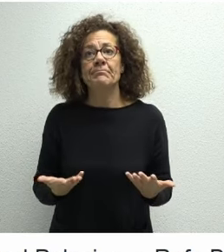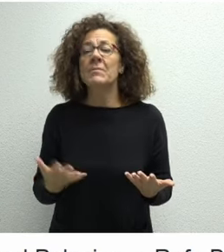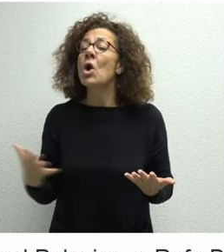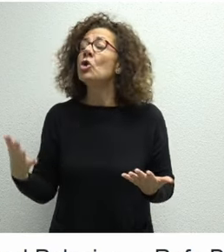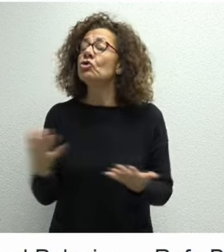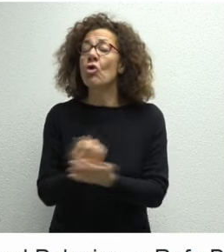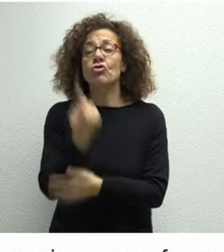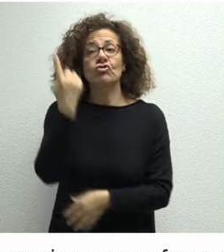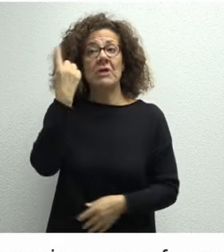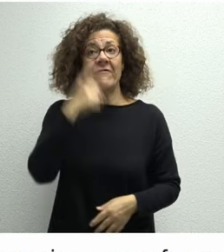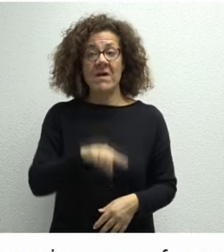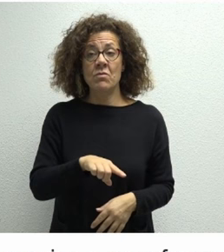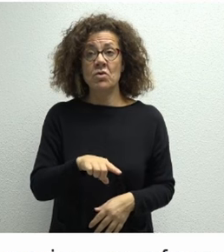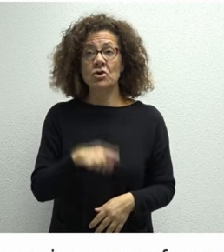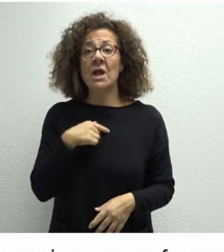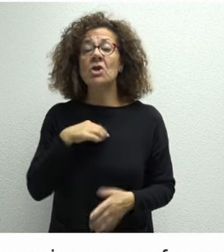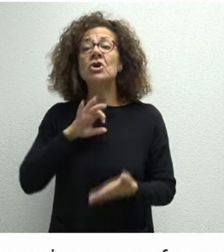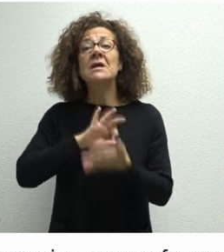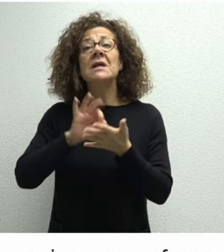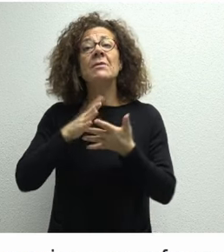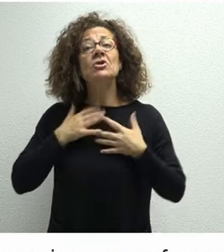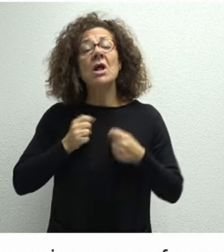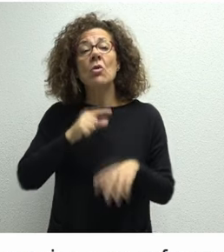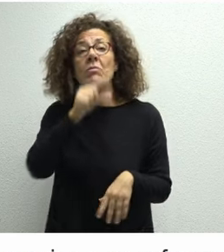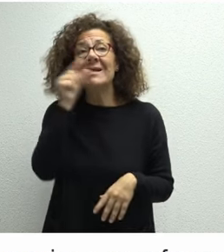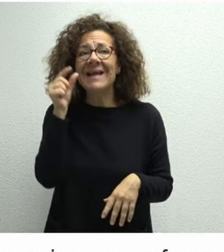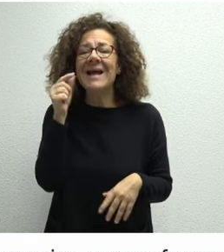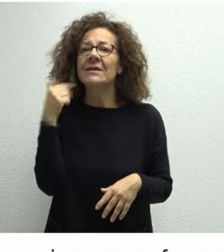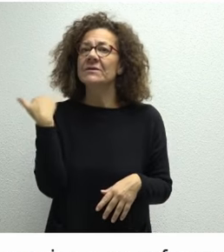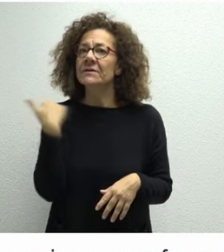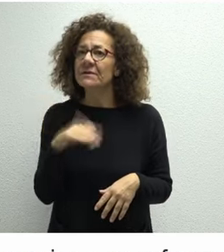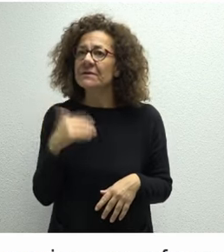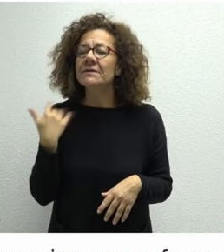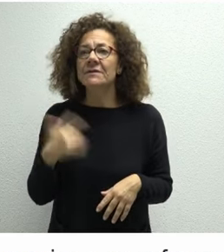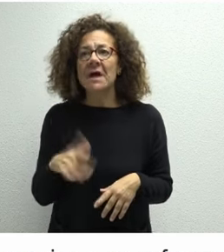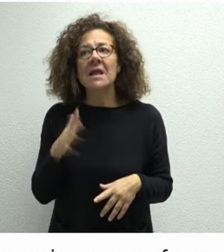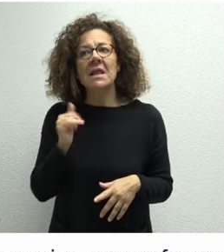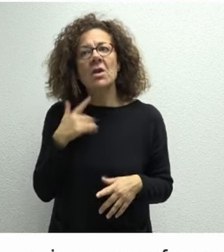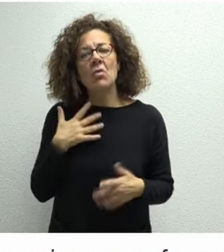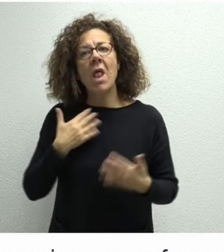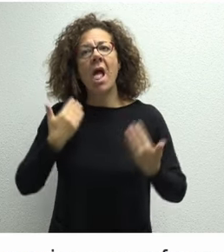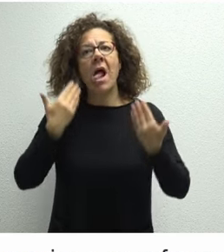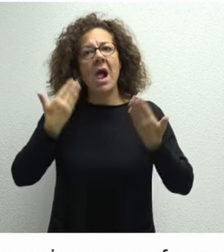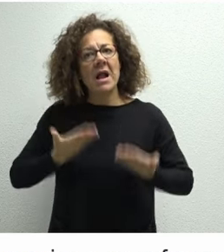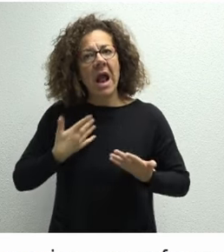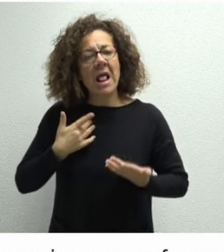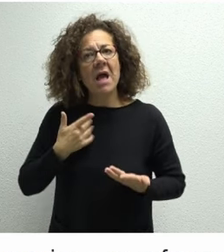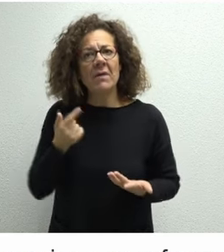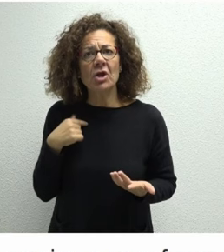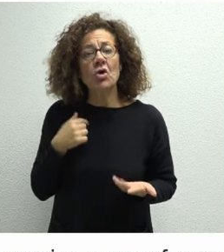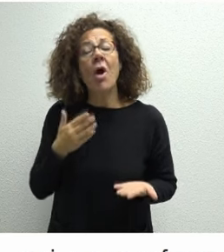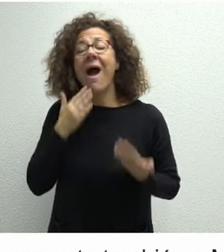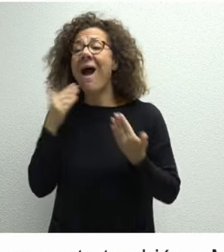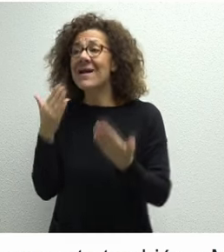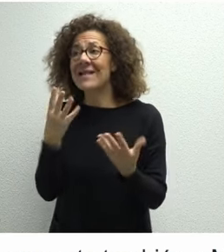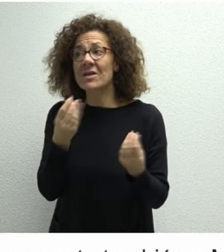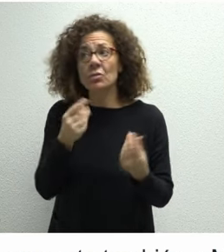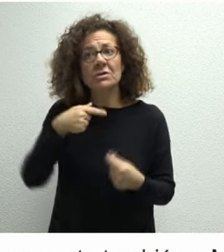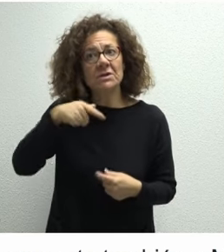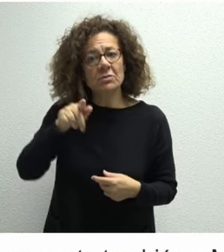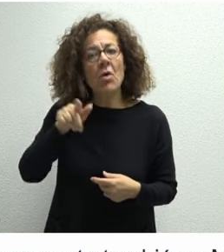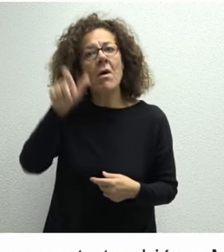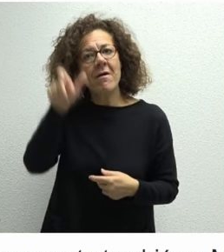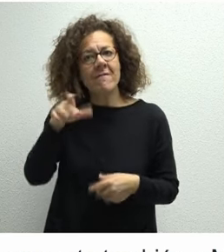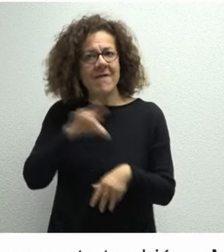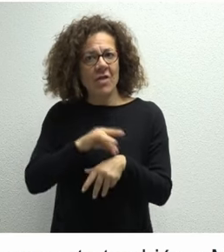todos sabemos no que que los servicios de salud mental pues tienen una ima carga asistencial y Y bueno pues agradezco mucho a Mari Carmen que esté hoy con nosotros